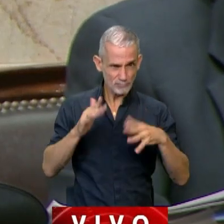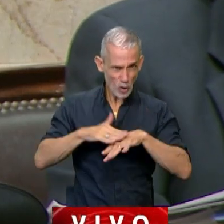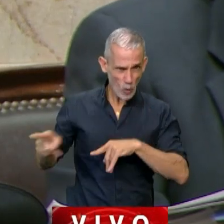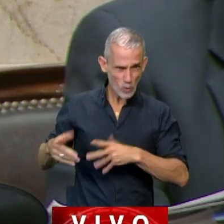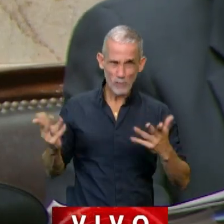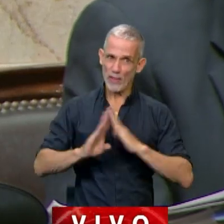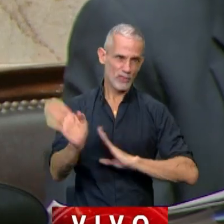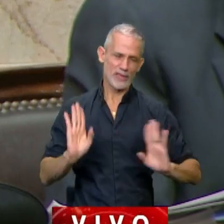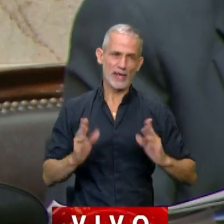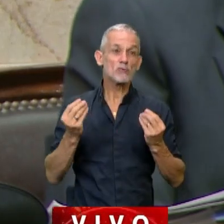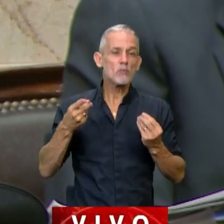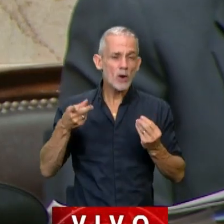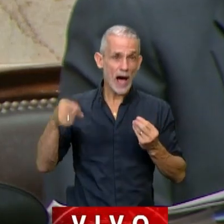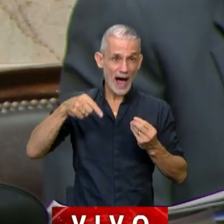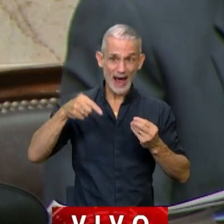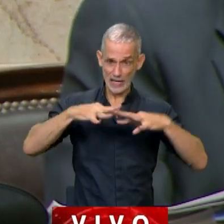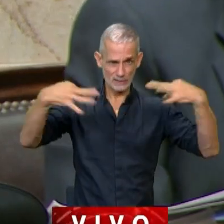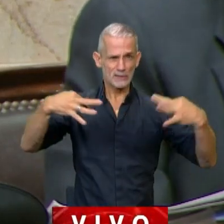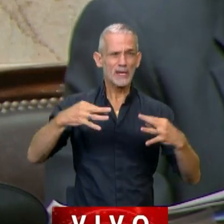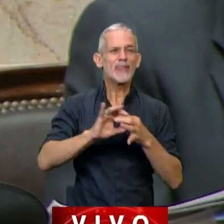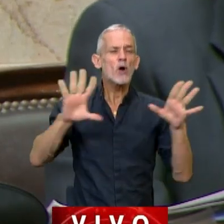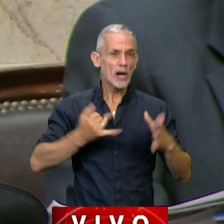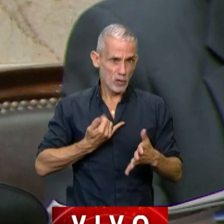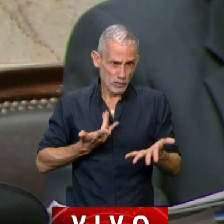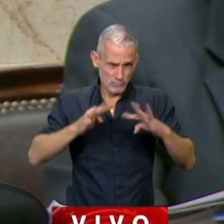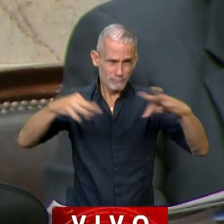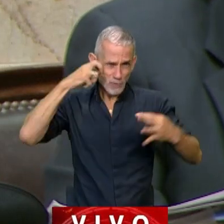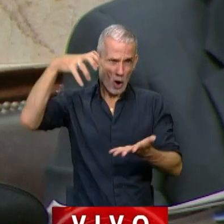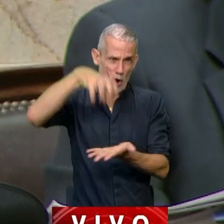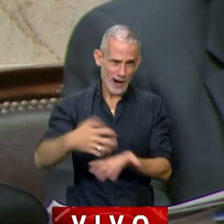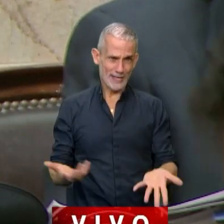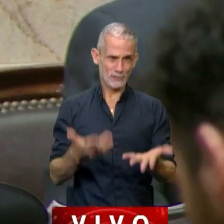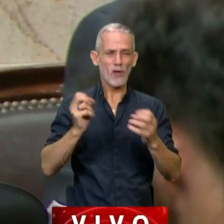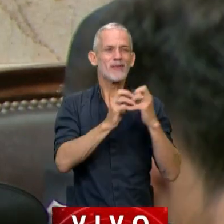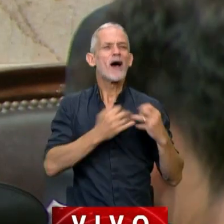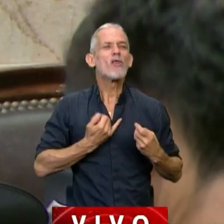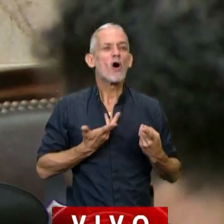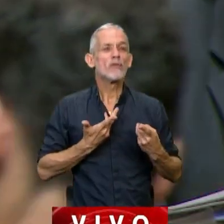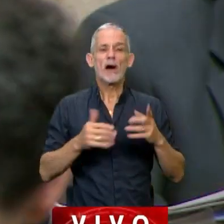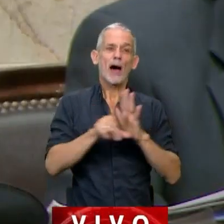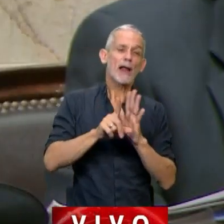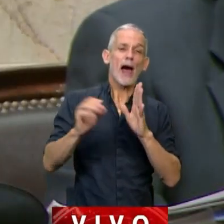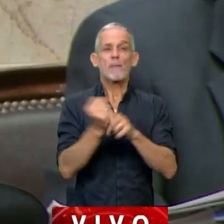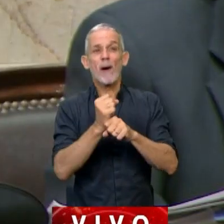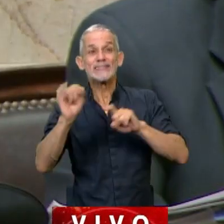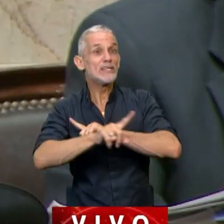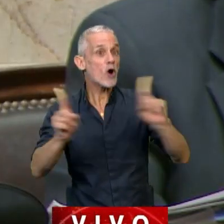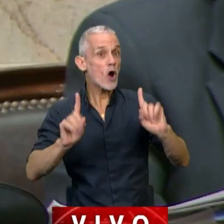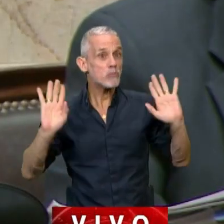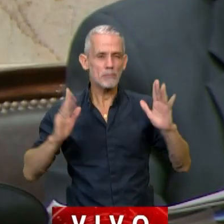directamente porque acá es donde se ejerce ese debate para después sancionar o no